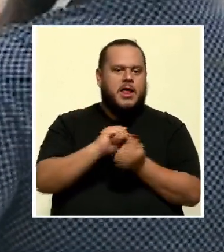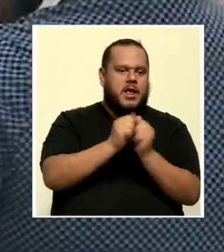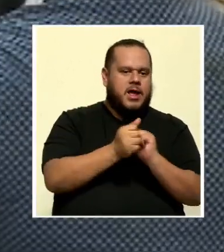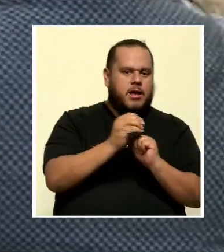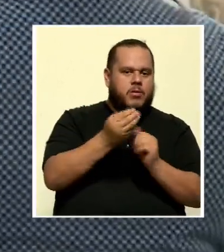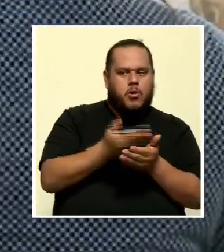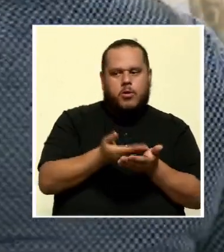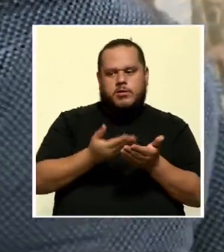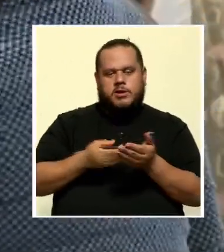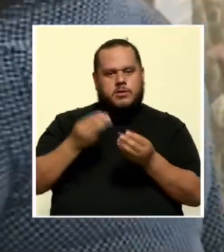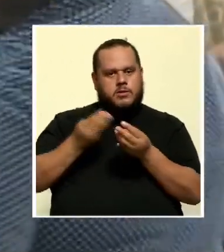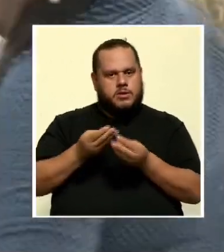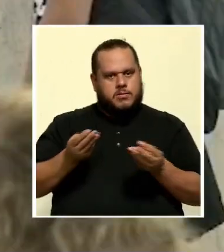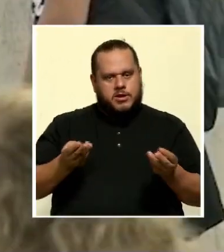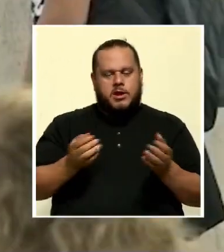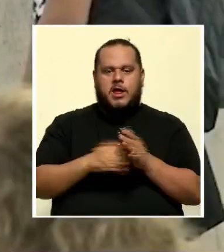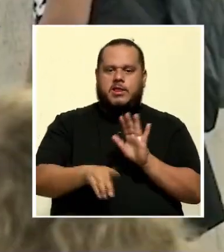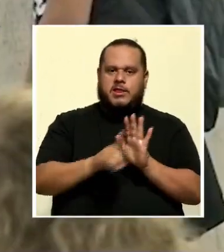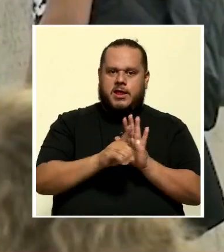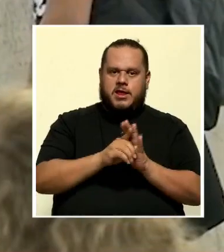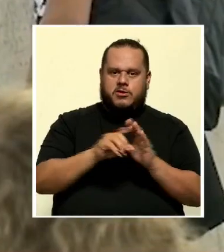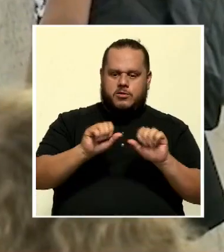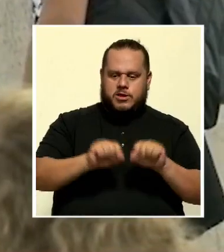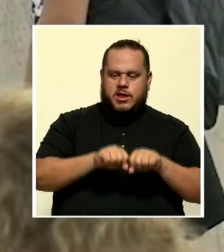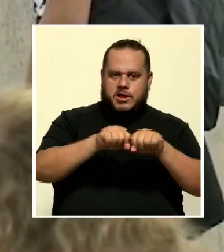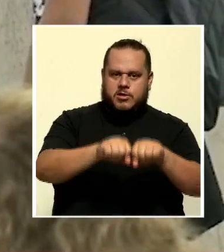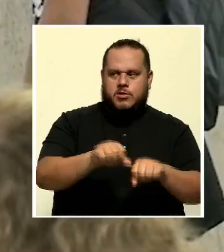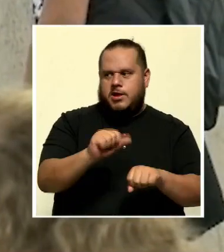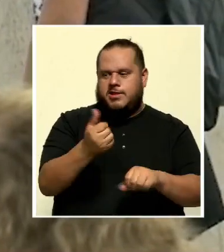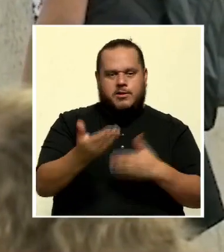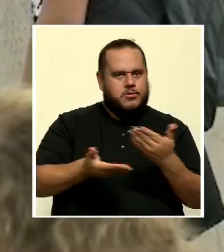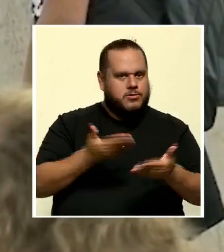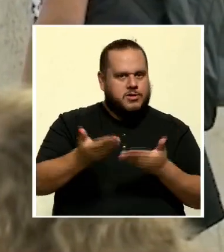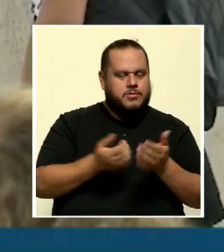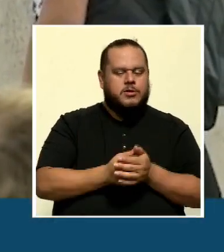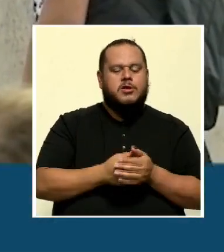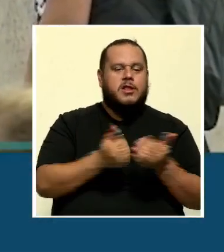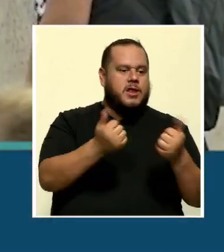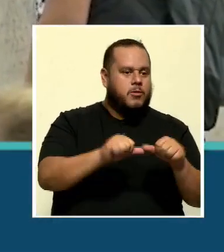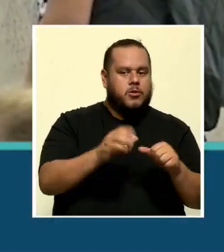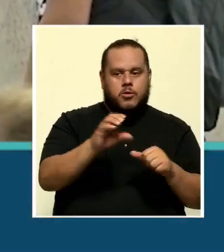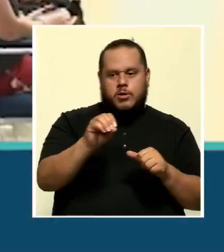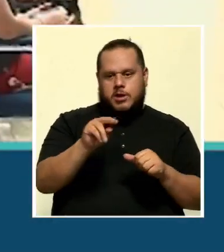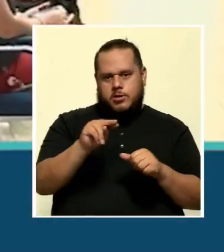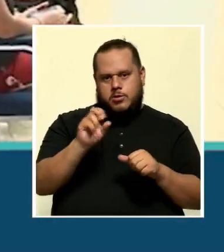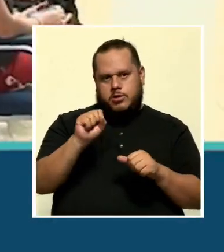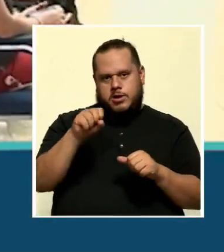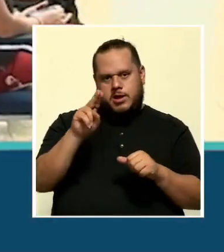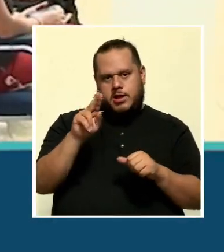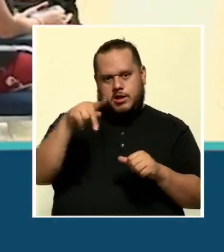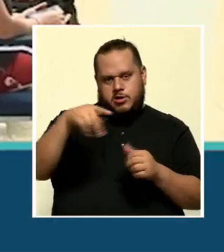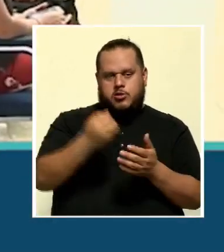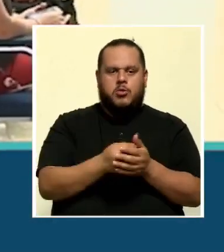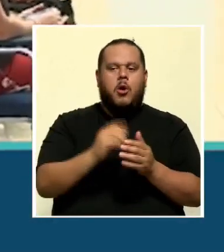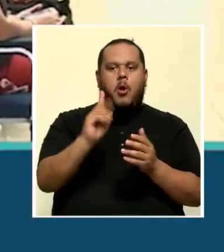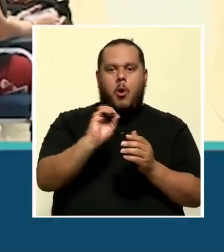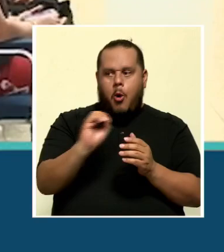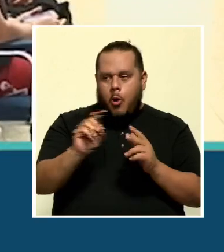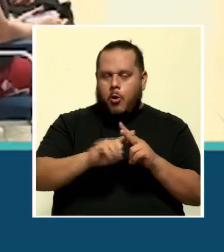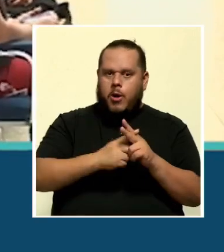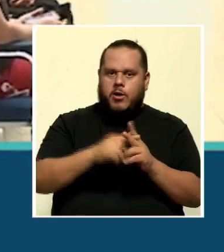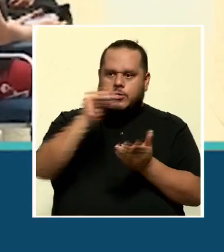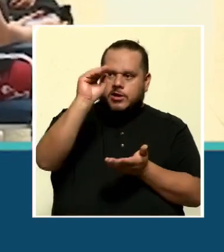retiro de materia, derecho de graduación, entre otros servicios. De acuerdo con el CONESUB, los descuentos o ajustes a la baja de las